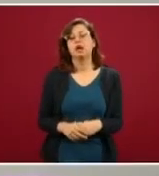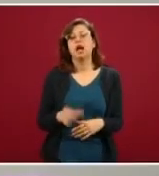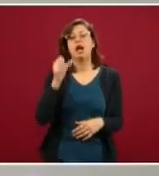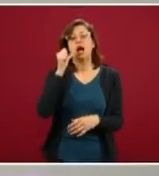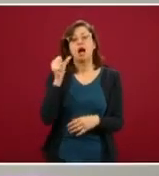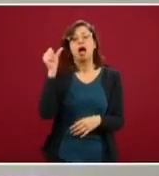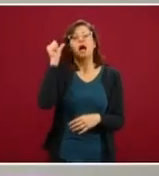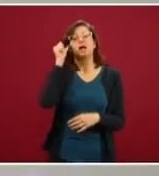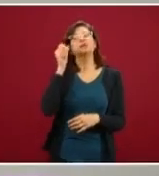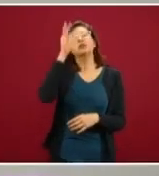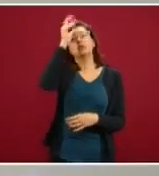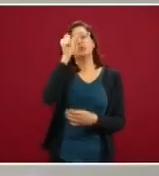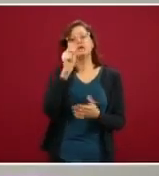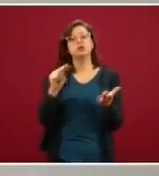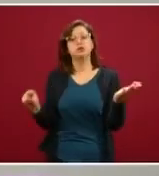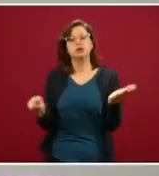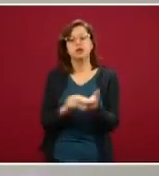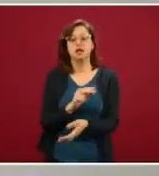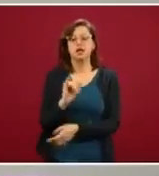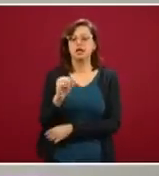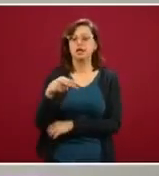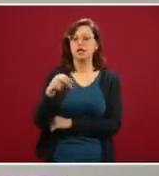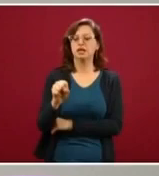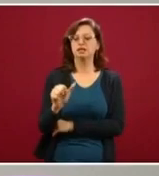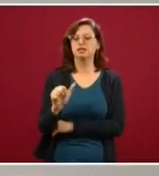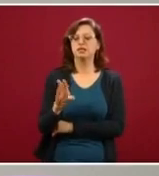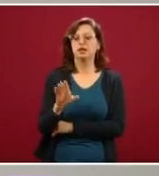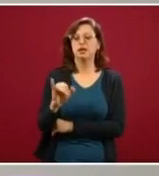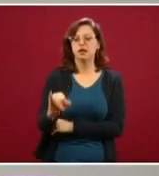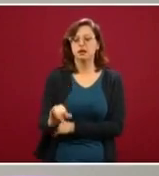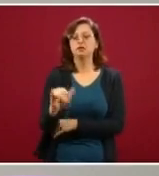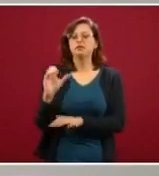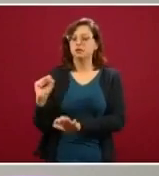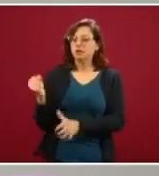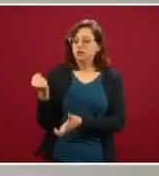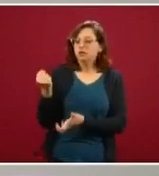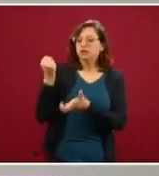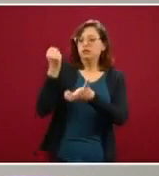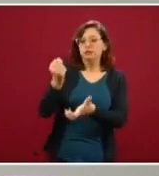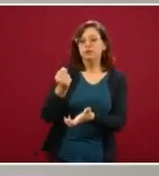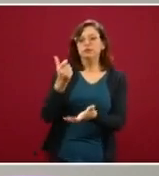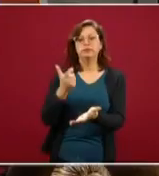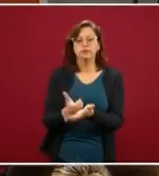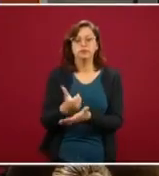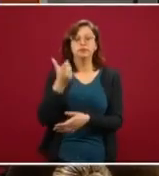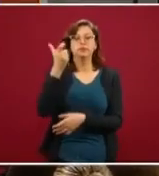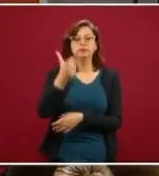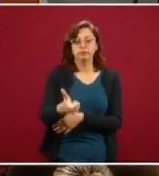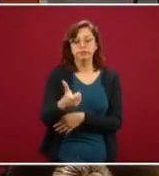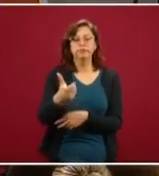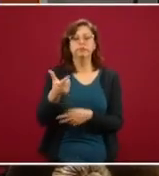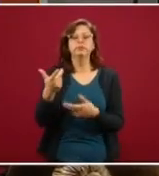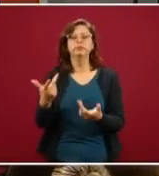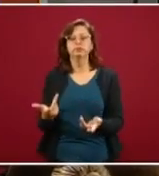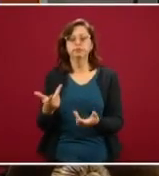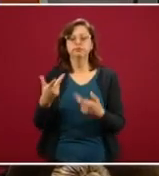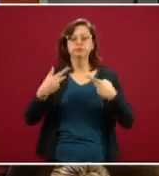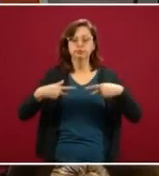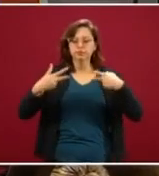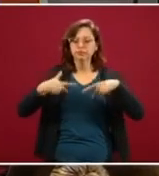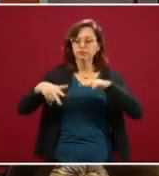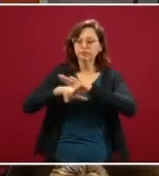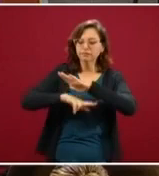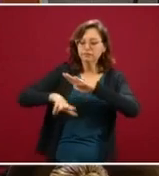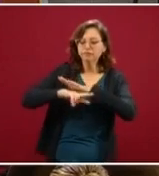se firmó un convenio con el INSABI en donde se nos da presupuesto para pagar al personal de honorarios de